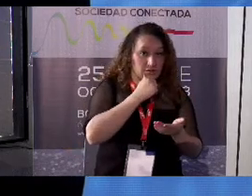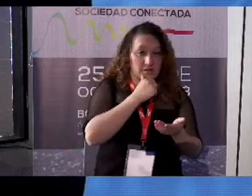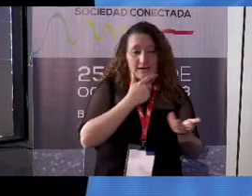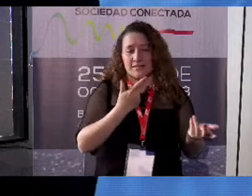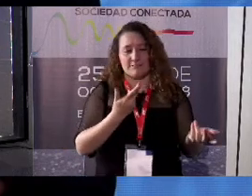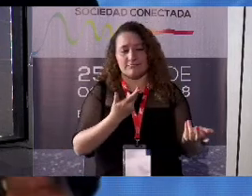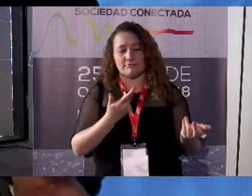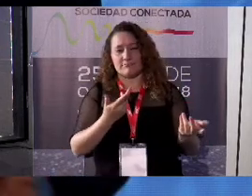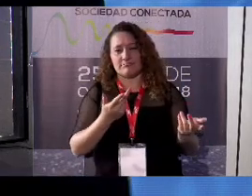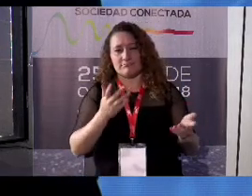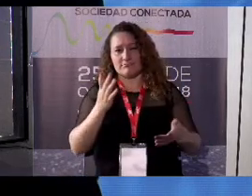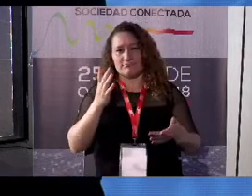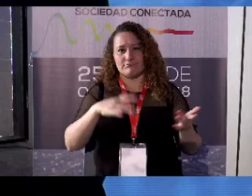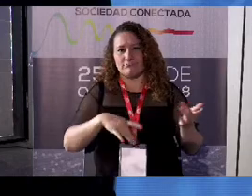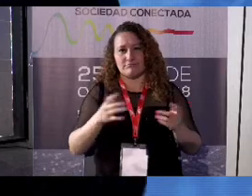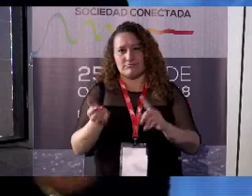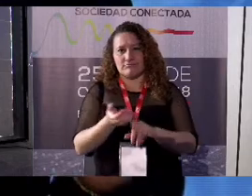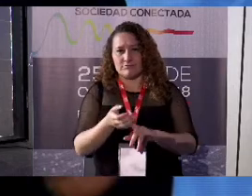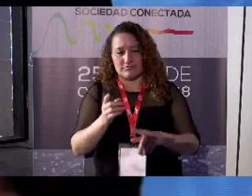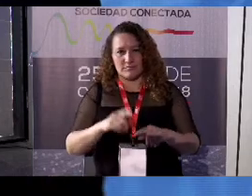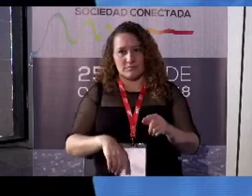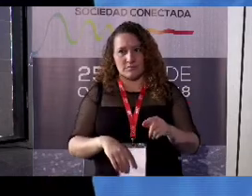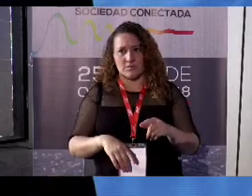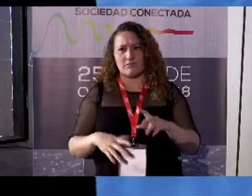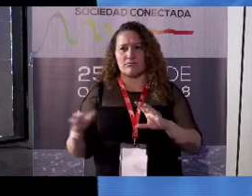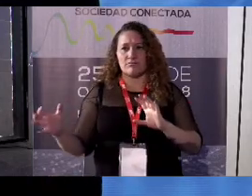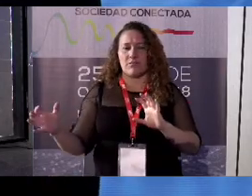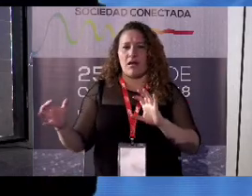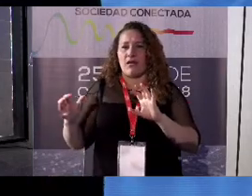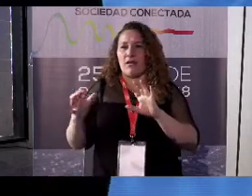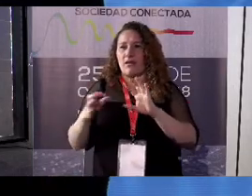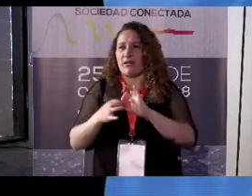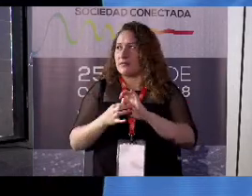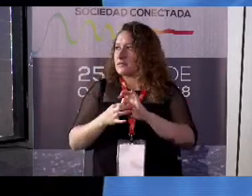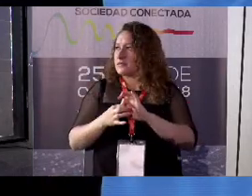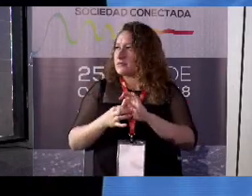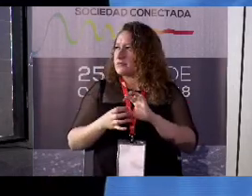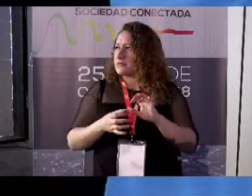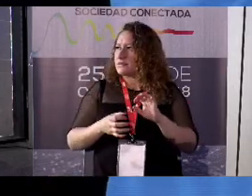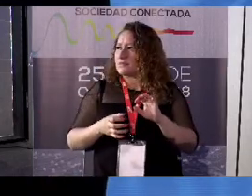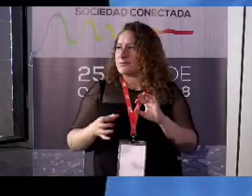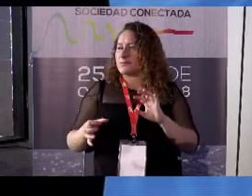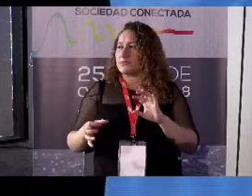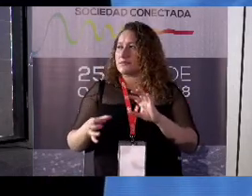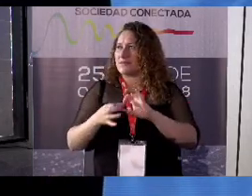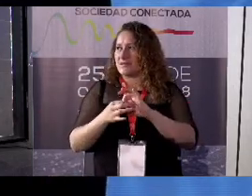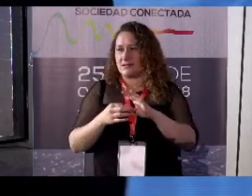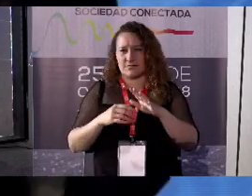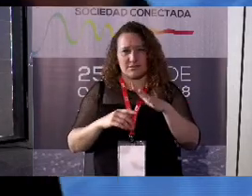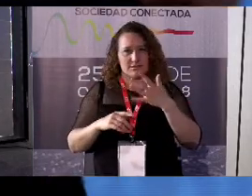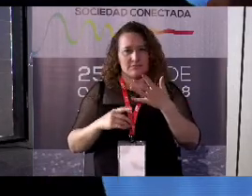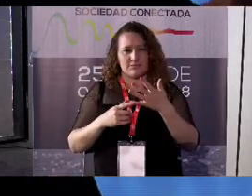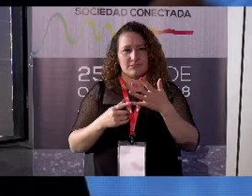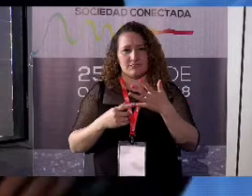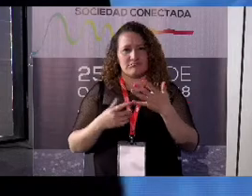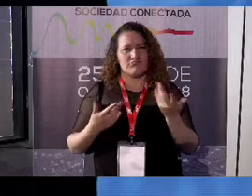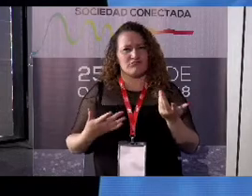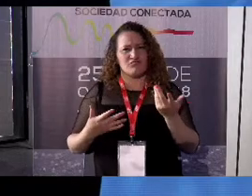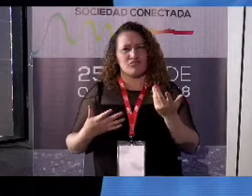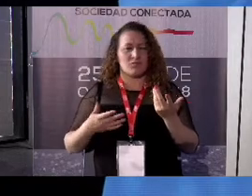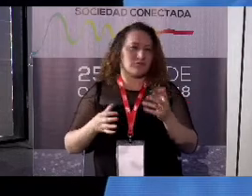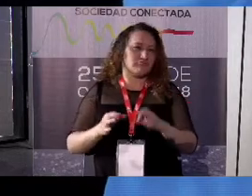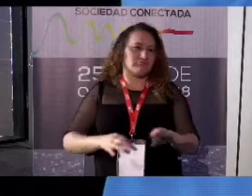países las alianzas aspecto clave Esto no se puede hacer desde un solo